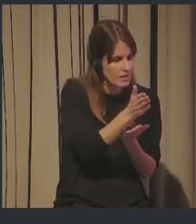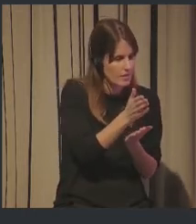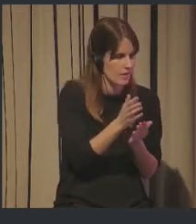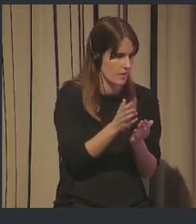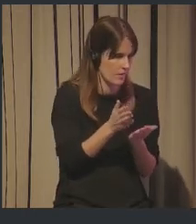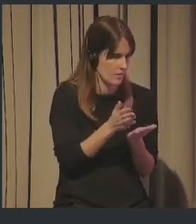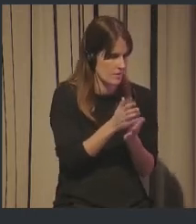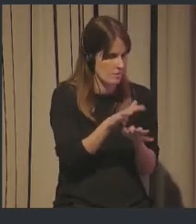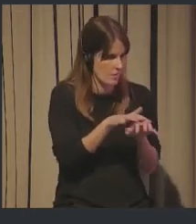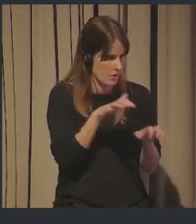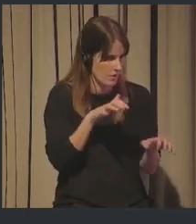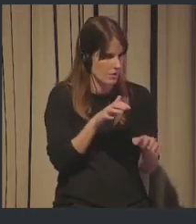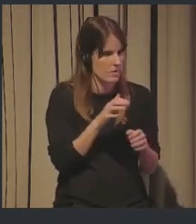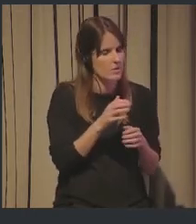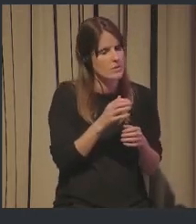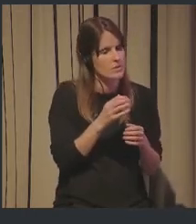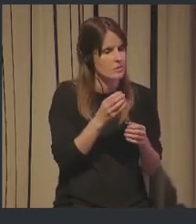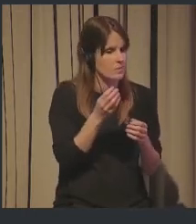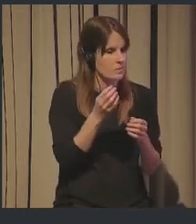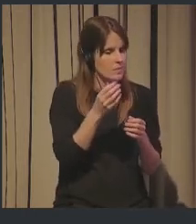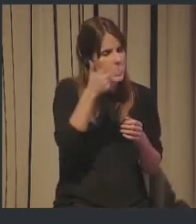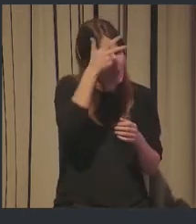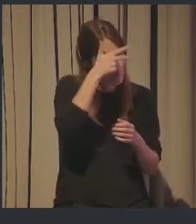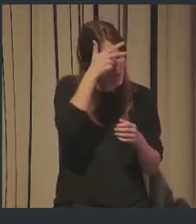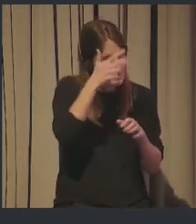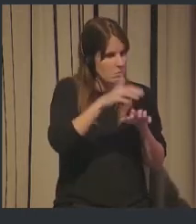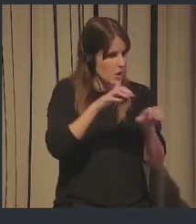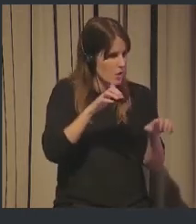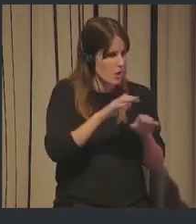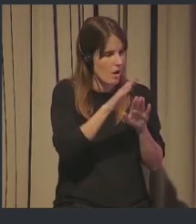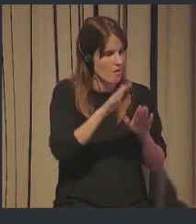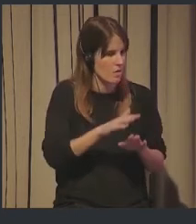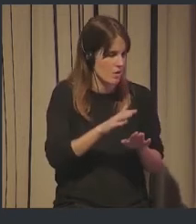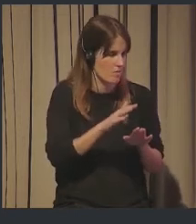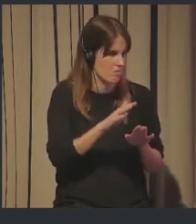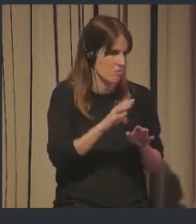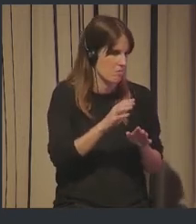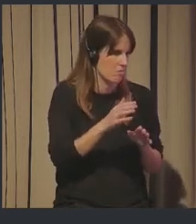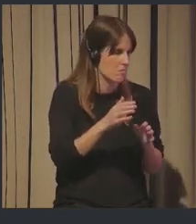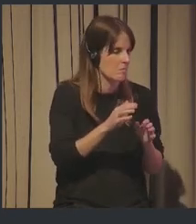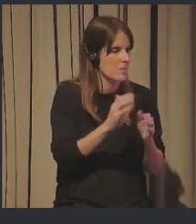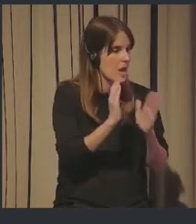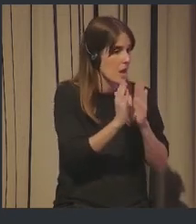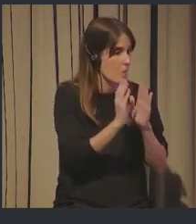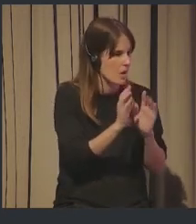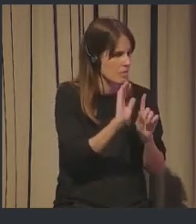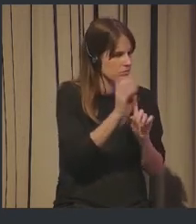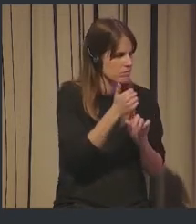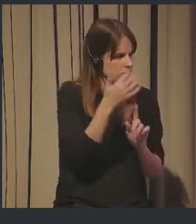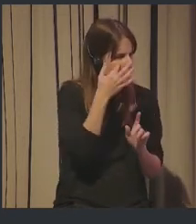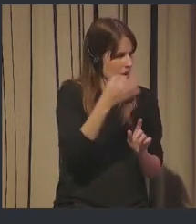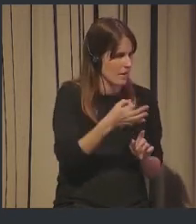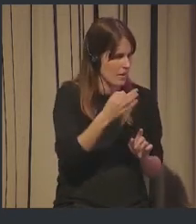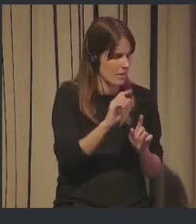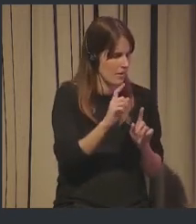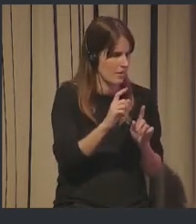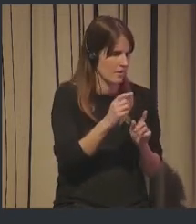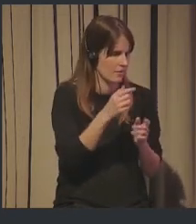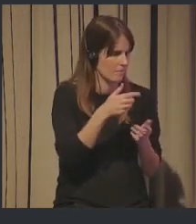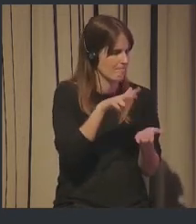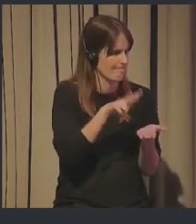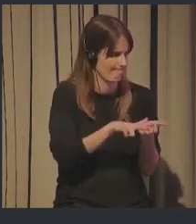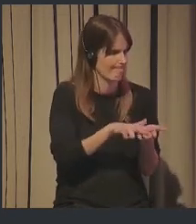todas las suposiciones resultan ser verdaderas en algún momento. Y cuando yo enseño sobre el futuro es donde tenemos el